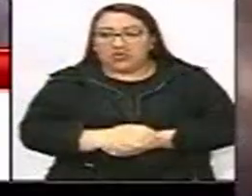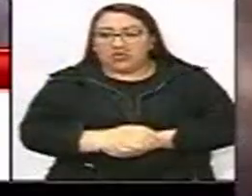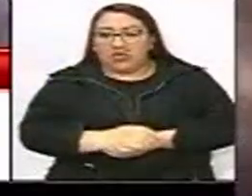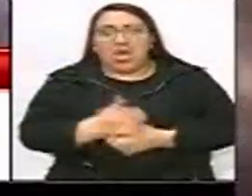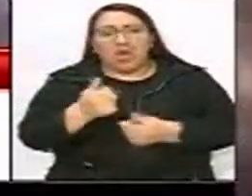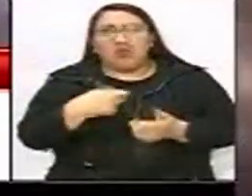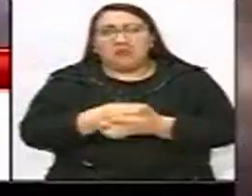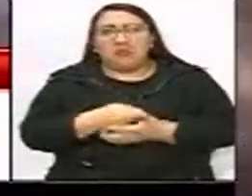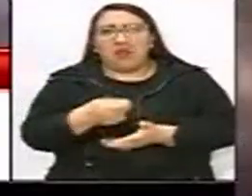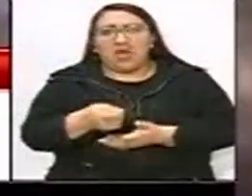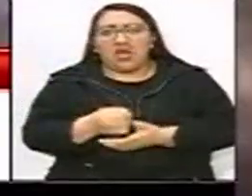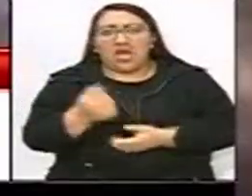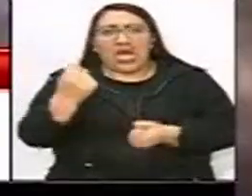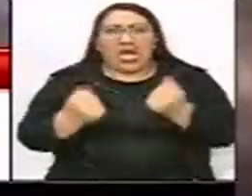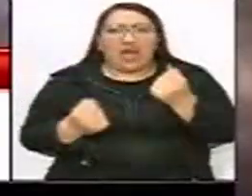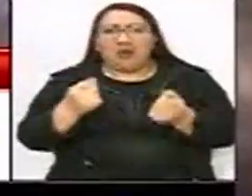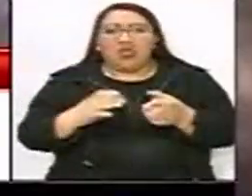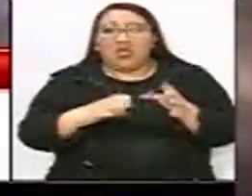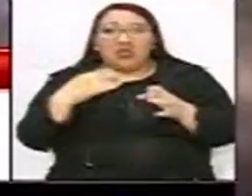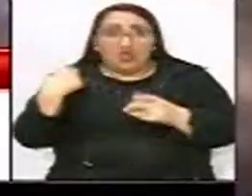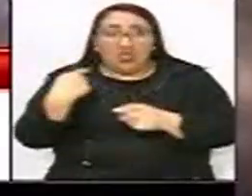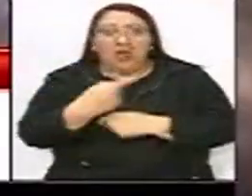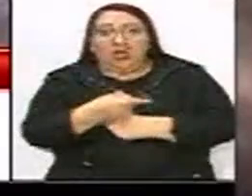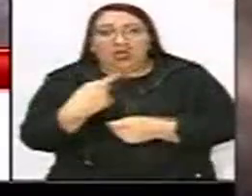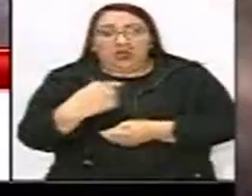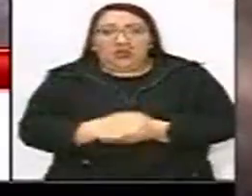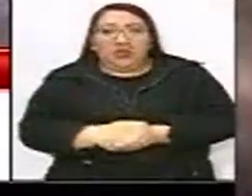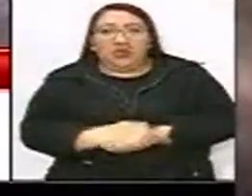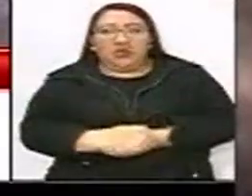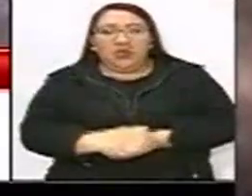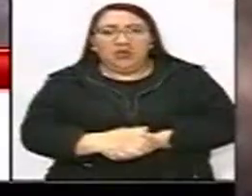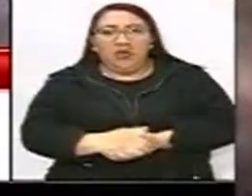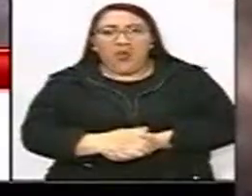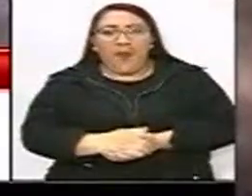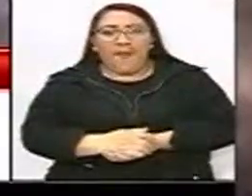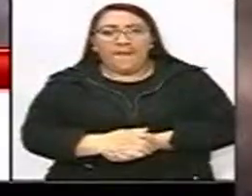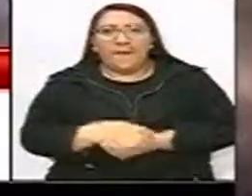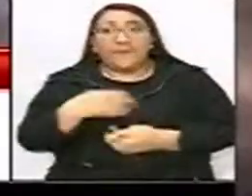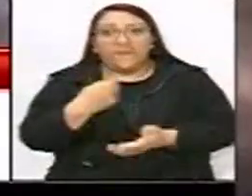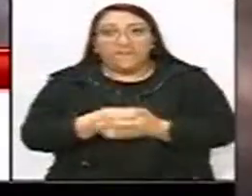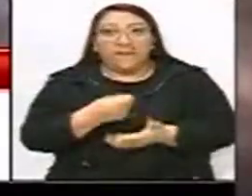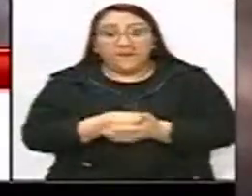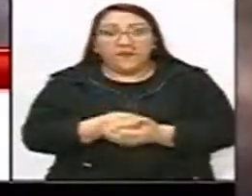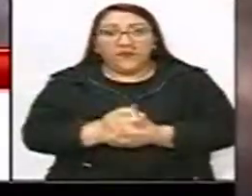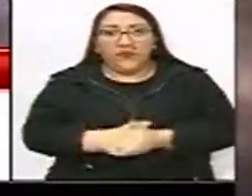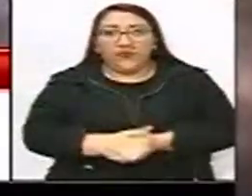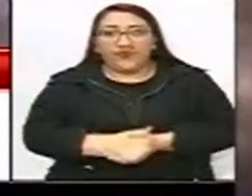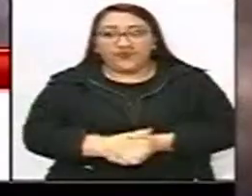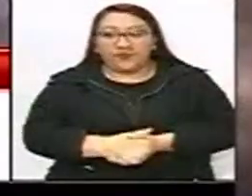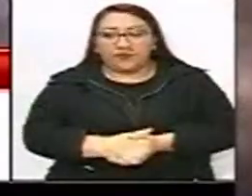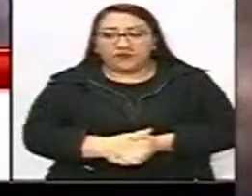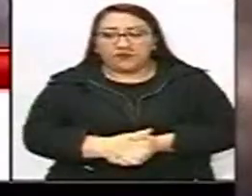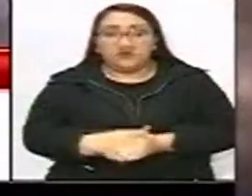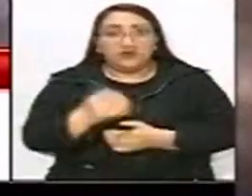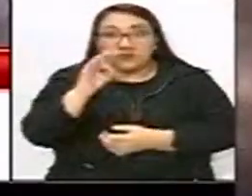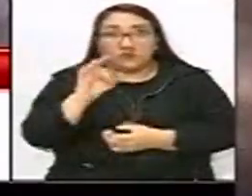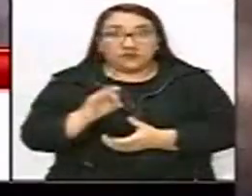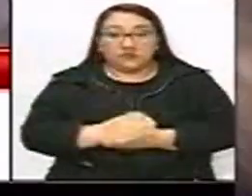se paga, los camiones que trasladan de la Europa del Este al Oeste pagan algún tipo de